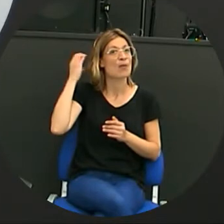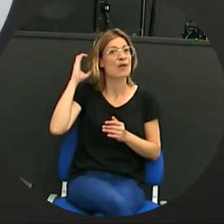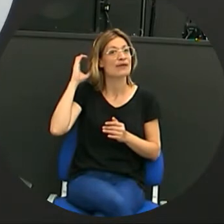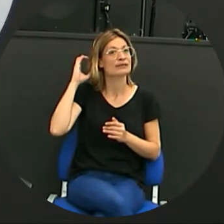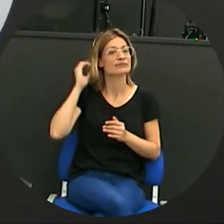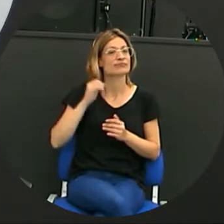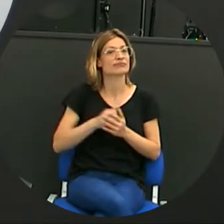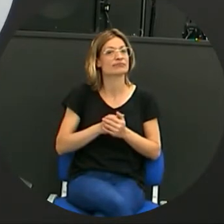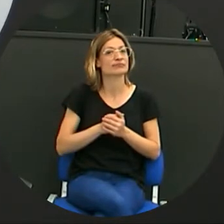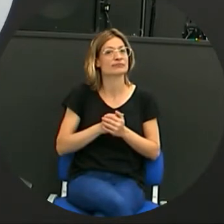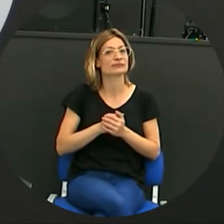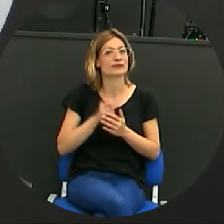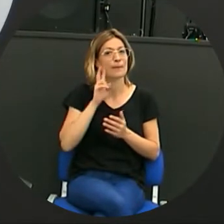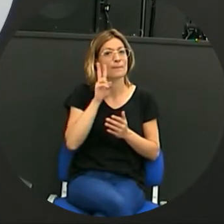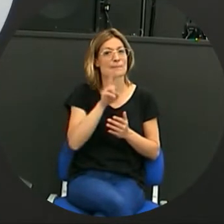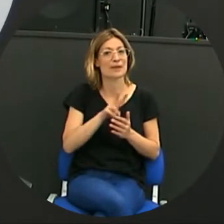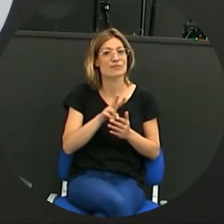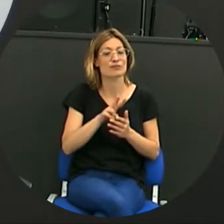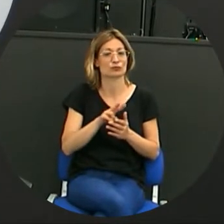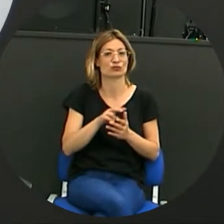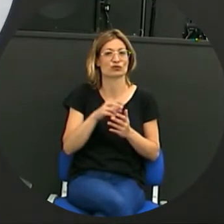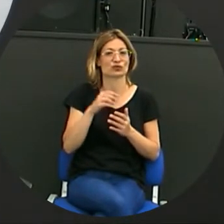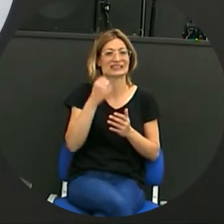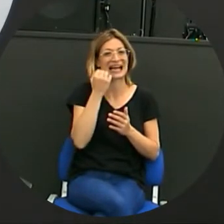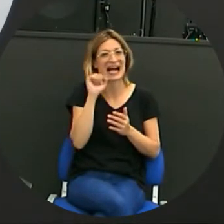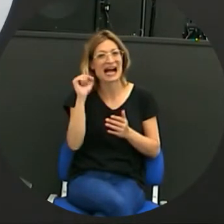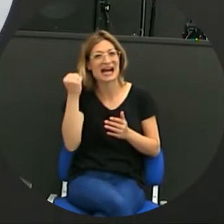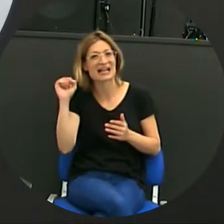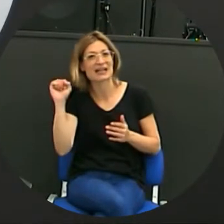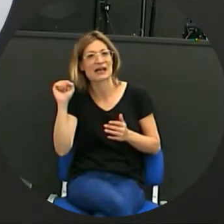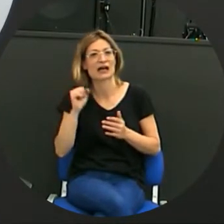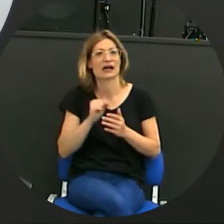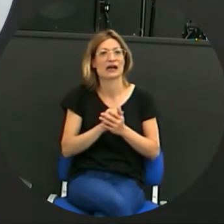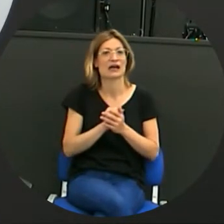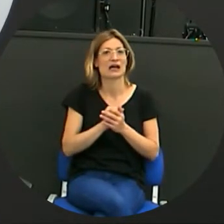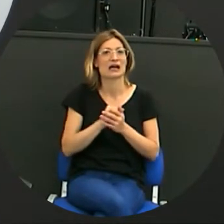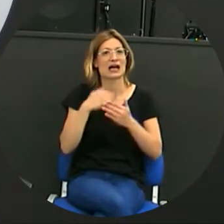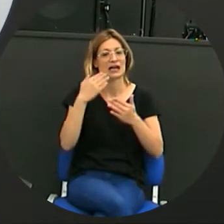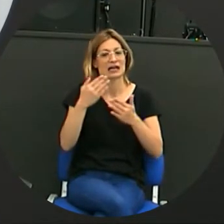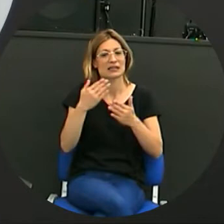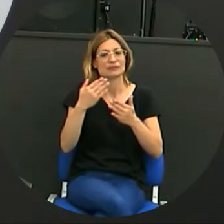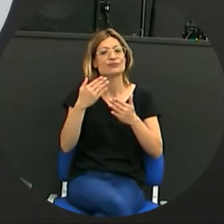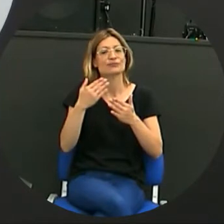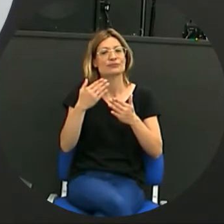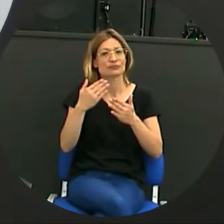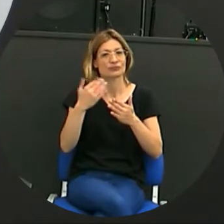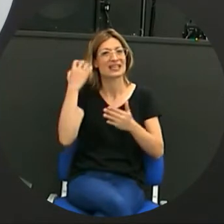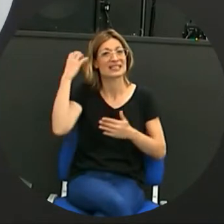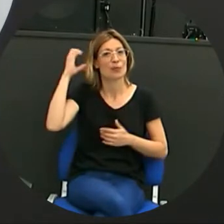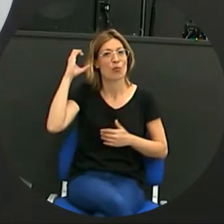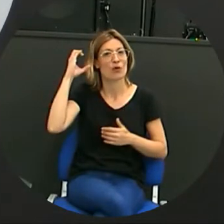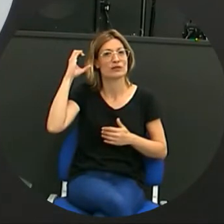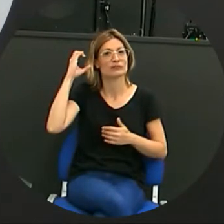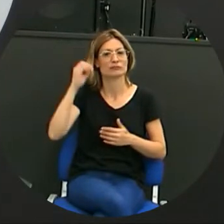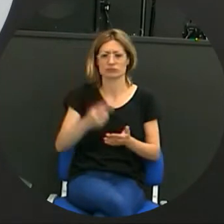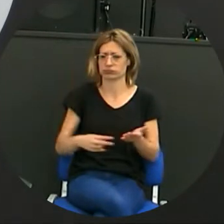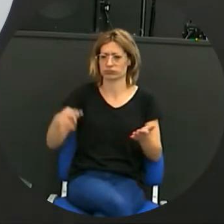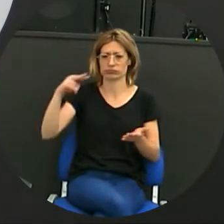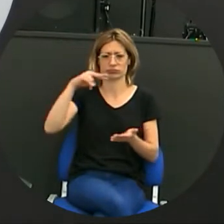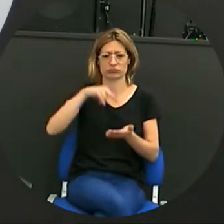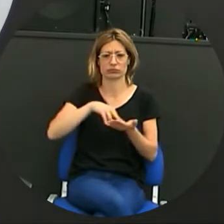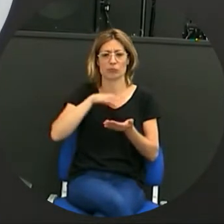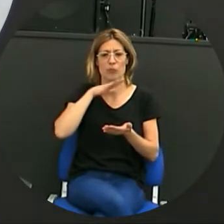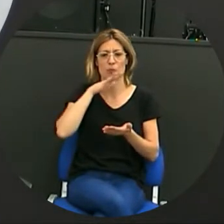hijo como remanente y viendo cómo él fue levantado para ungir al mismo rey David. Por